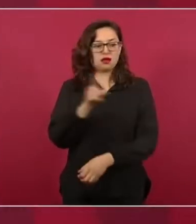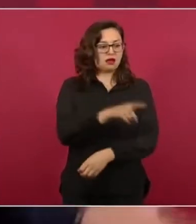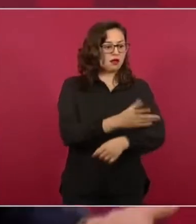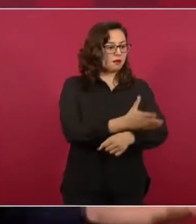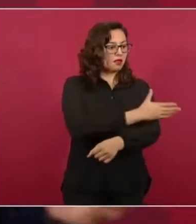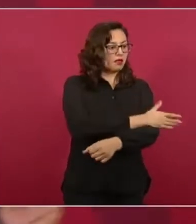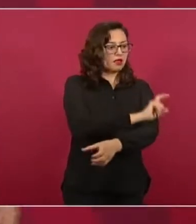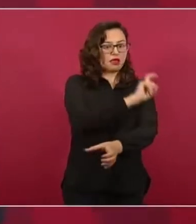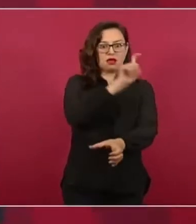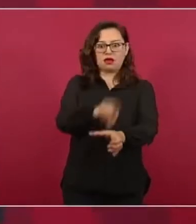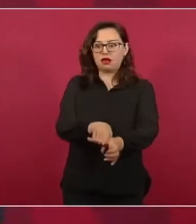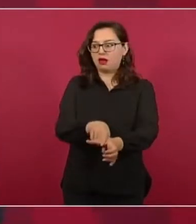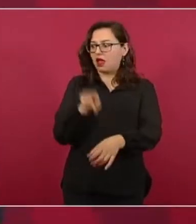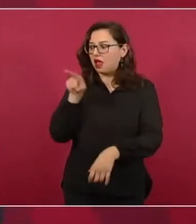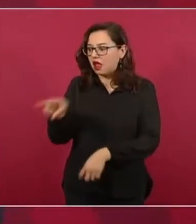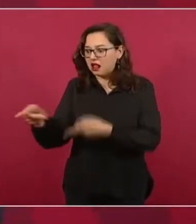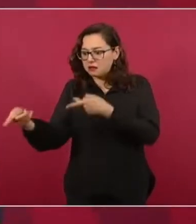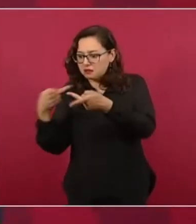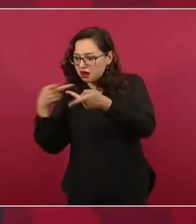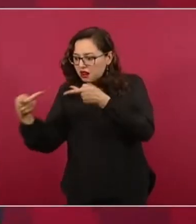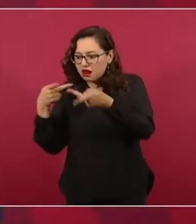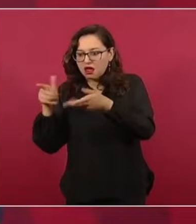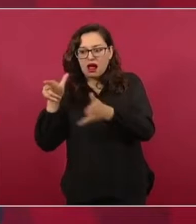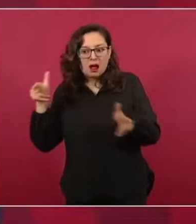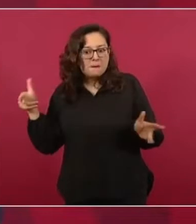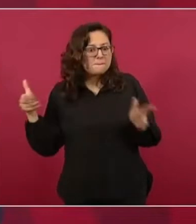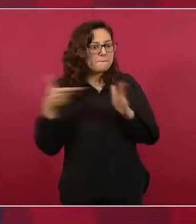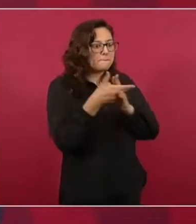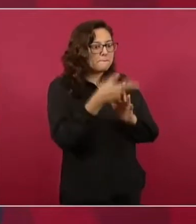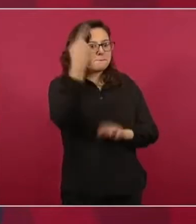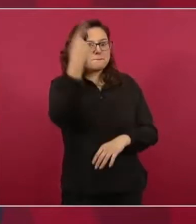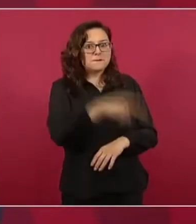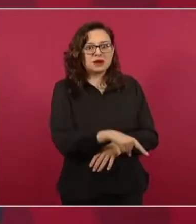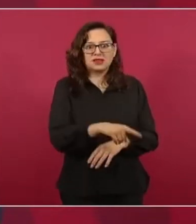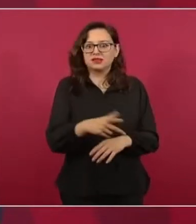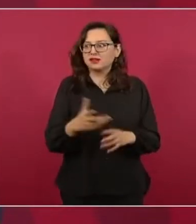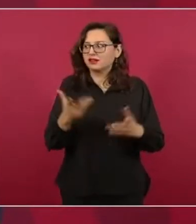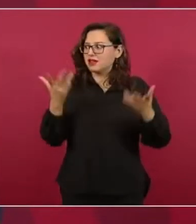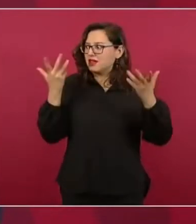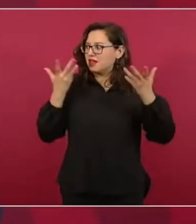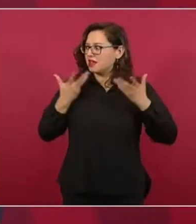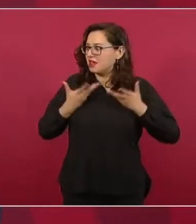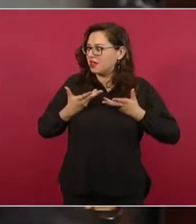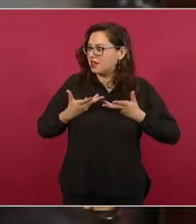¿cómo un hermano masón va a ordenar el asesinato